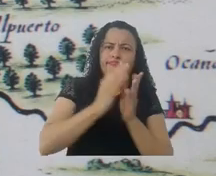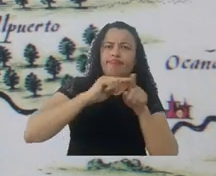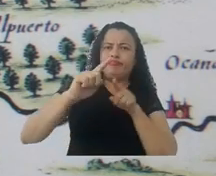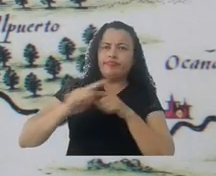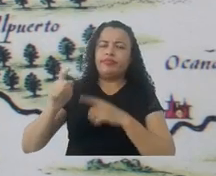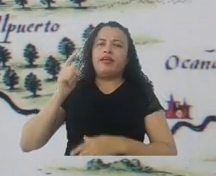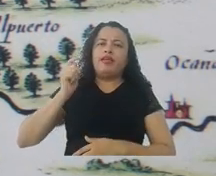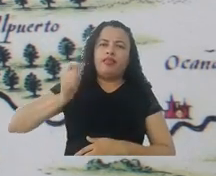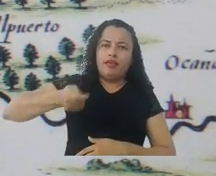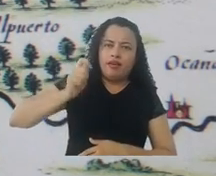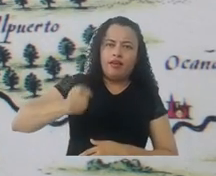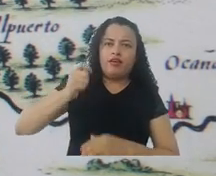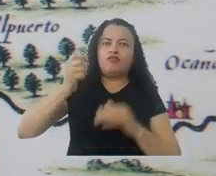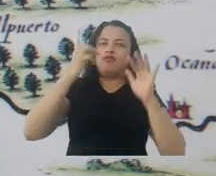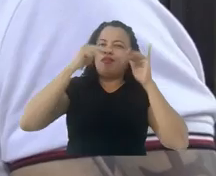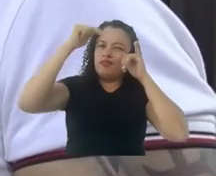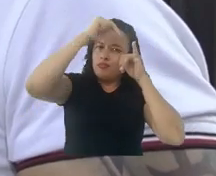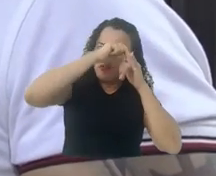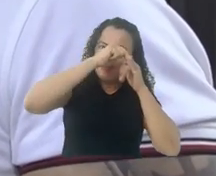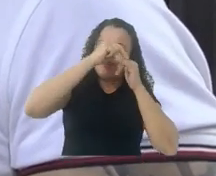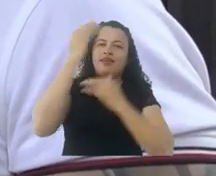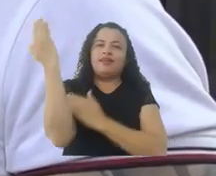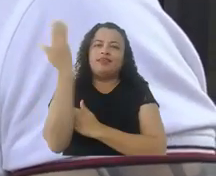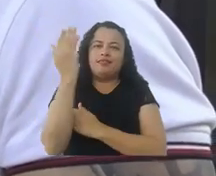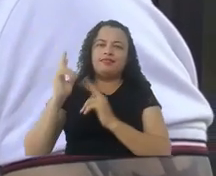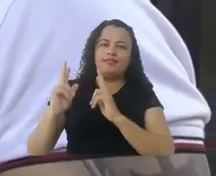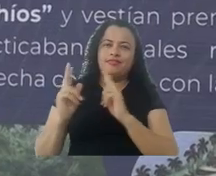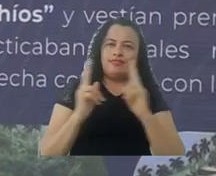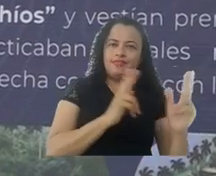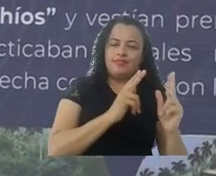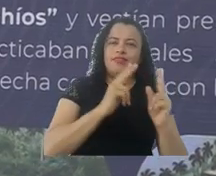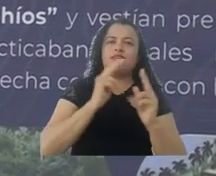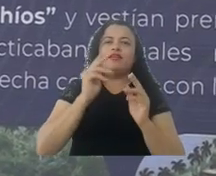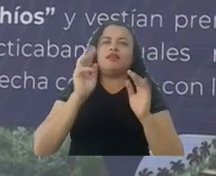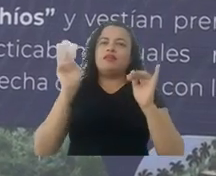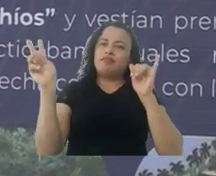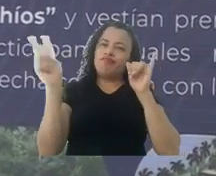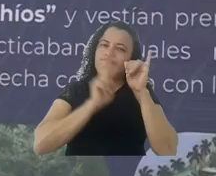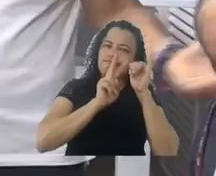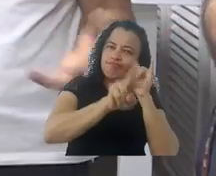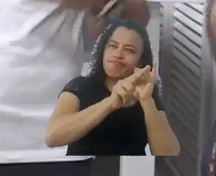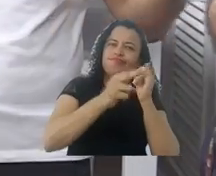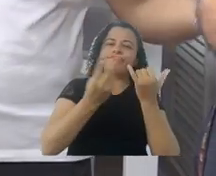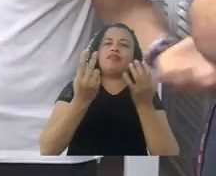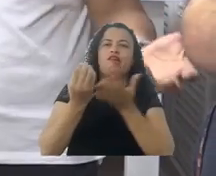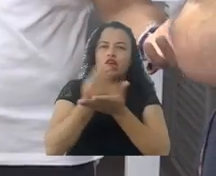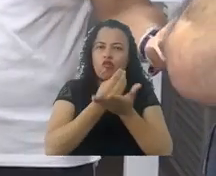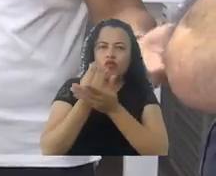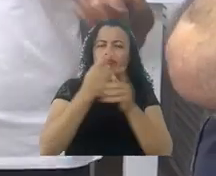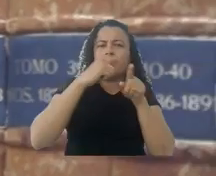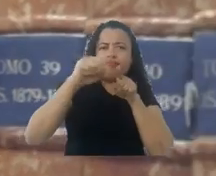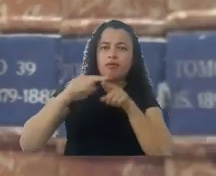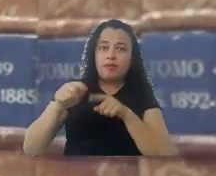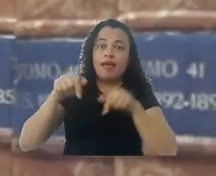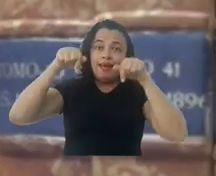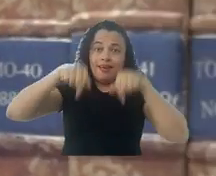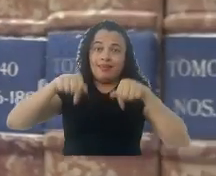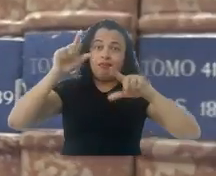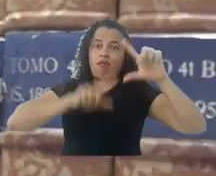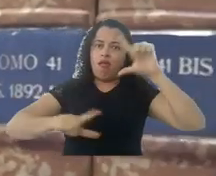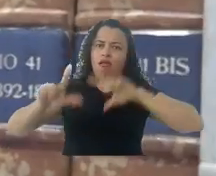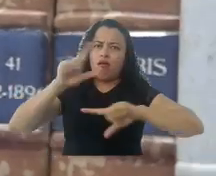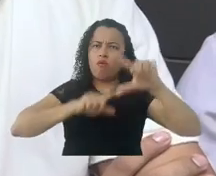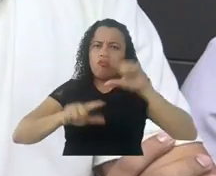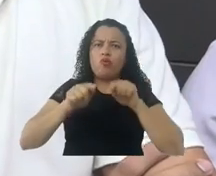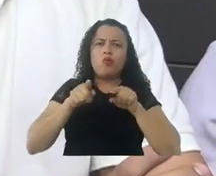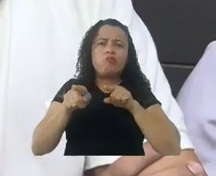como Antropología, como Cine y Audiovisuales, Economía, muchas, Ingeniería, porque realmente la documentación con la que cuenta